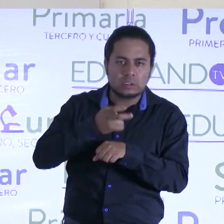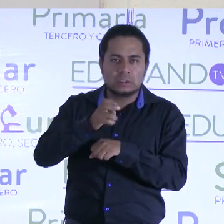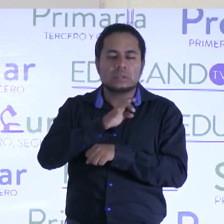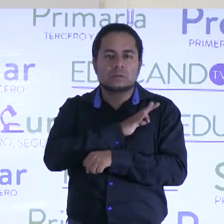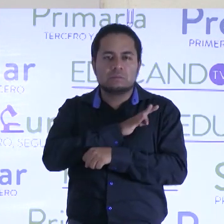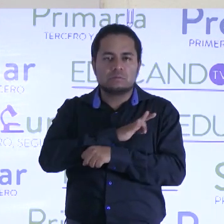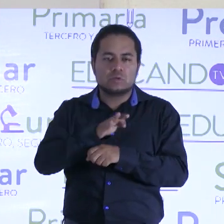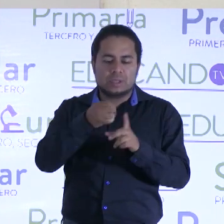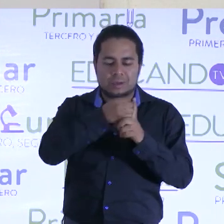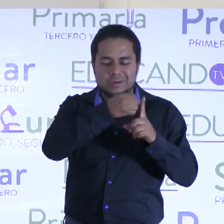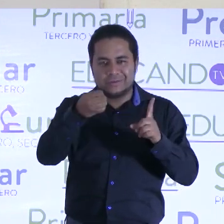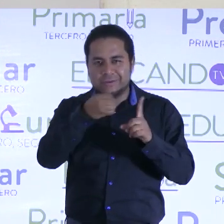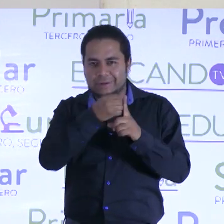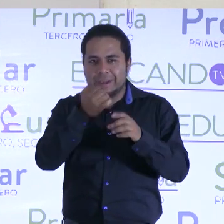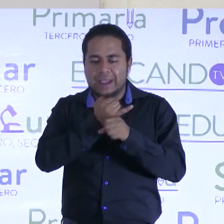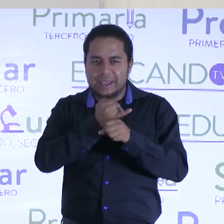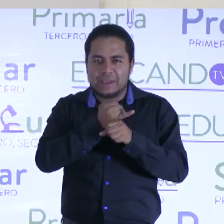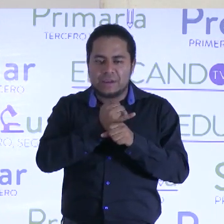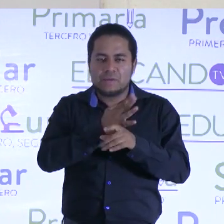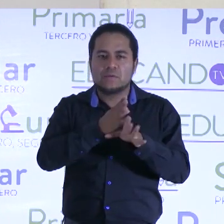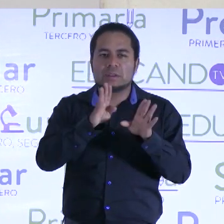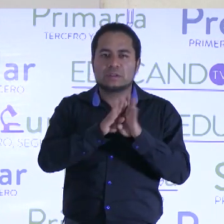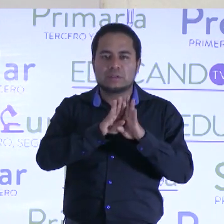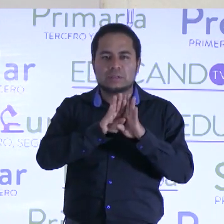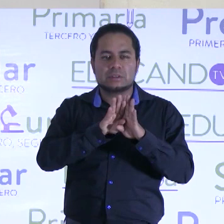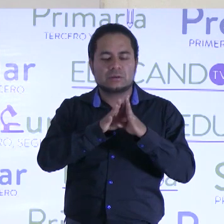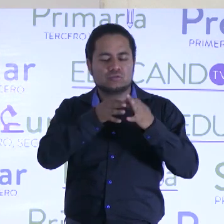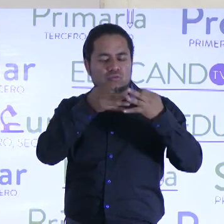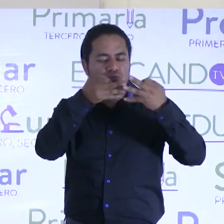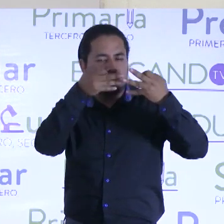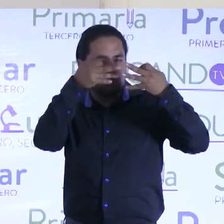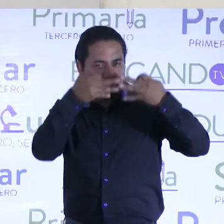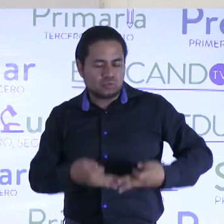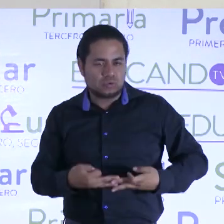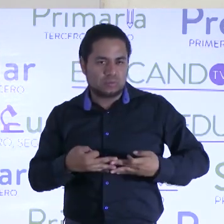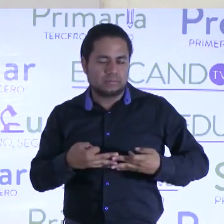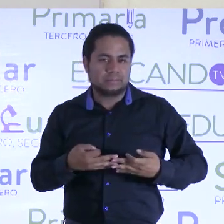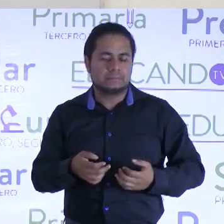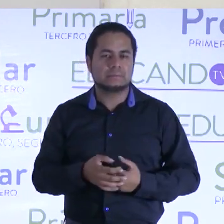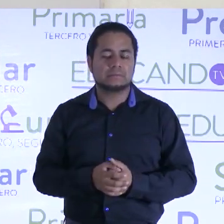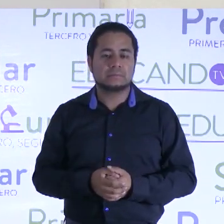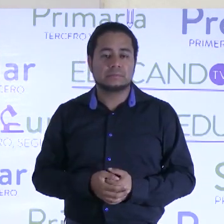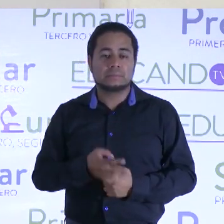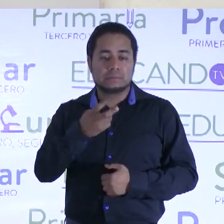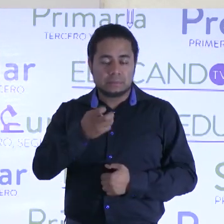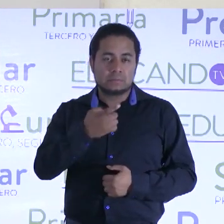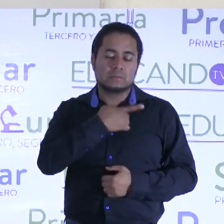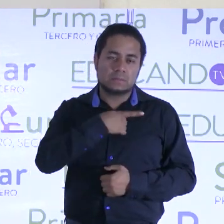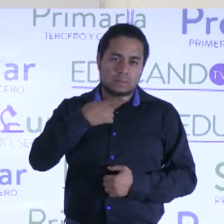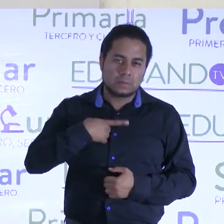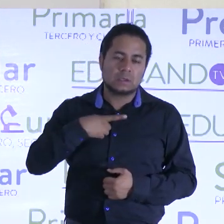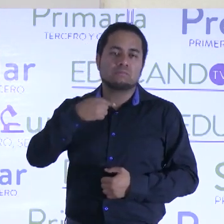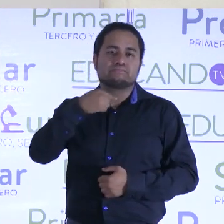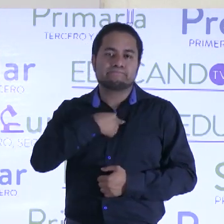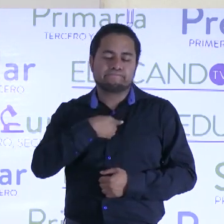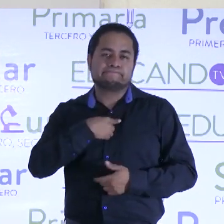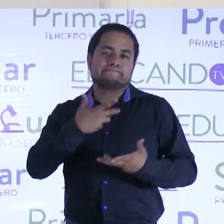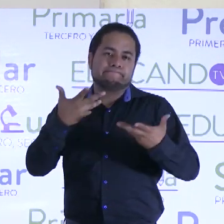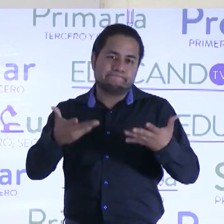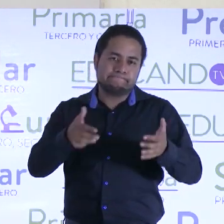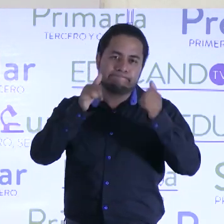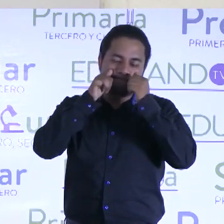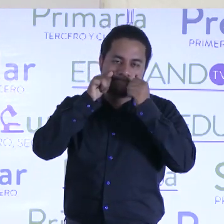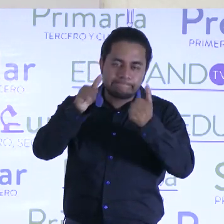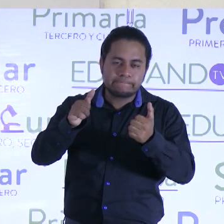la información de forma precisa. Para ello, tienes que tomar muy en cuenta